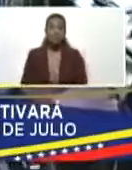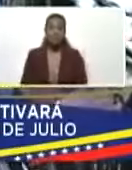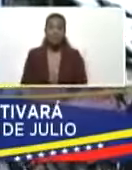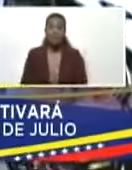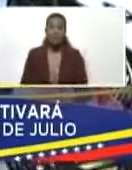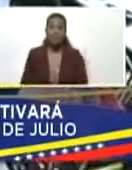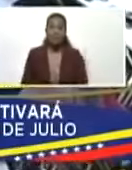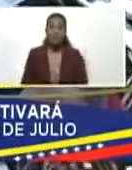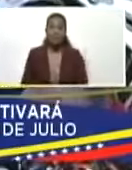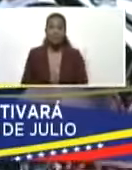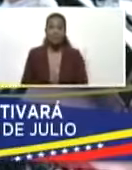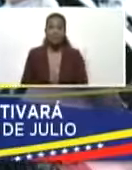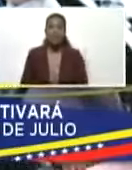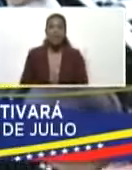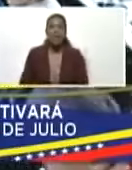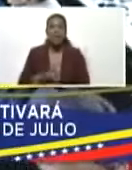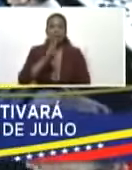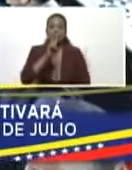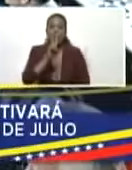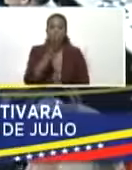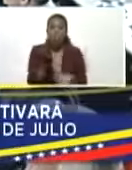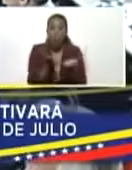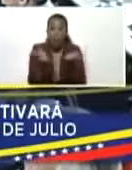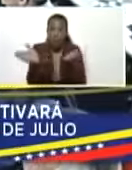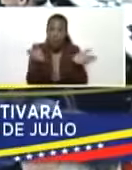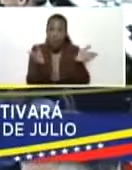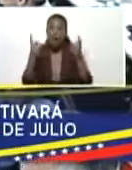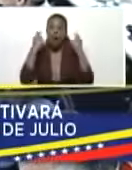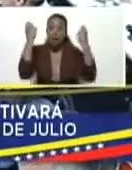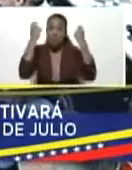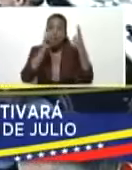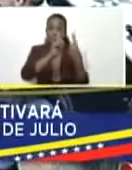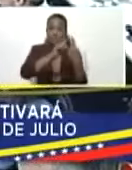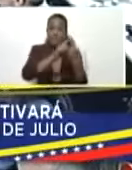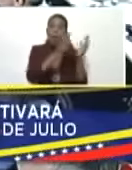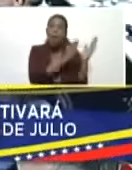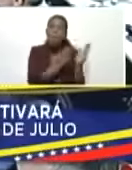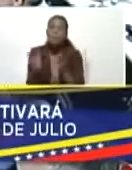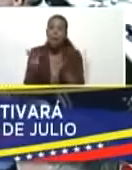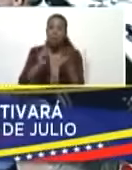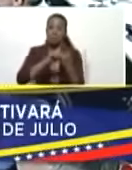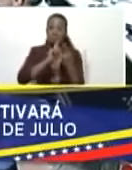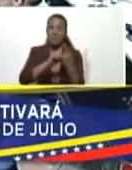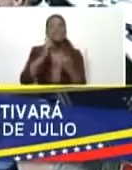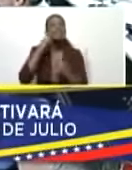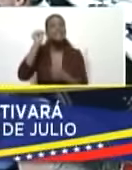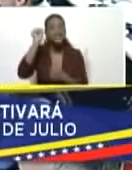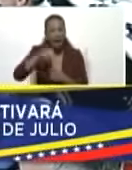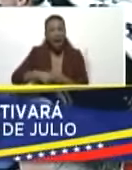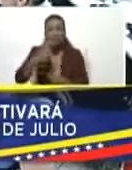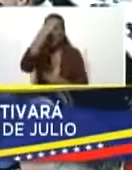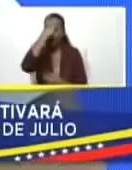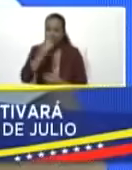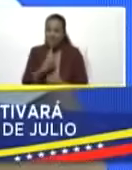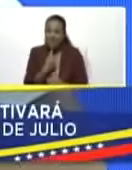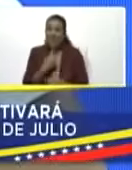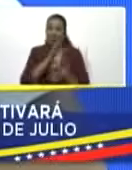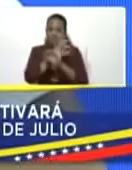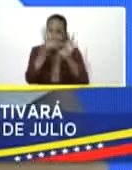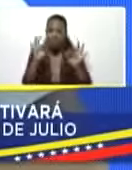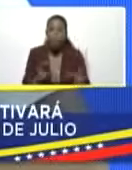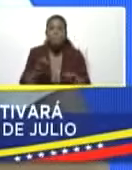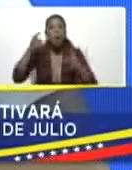Gracias, presidente. Bueno, dos ejes fundamentales de la campaña. Primero, el programa, porque si algo ha caracterizado a